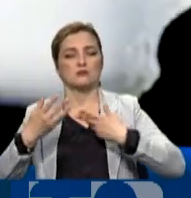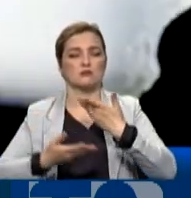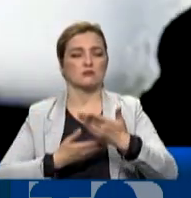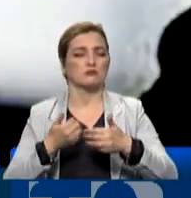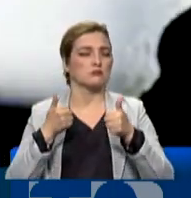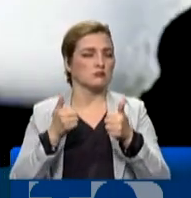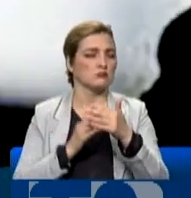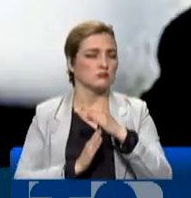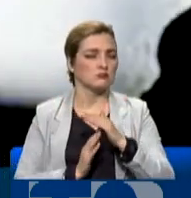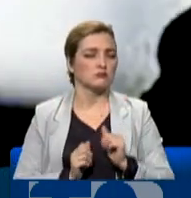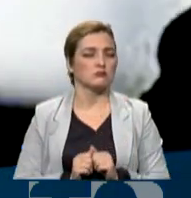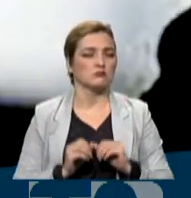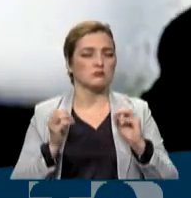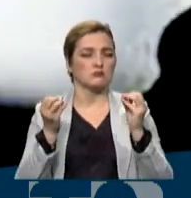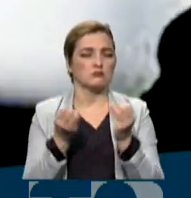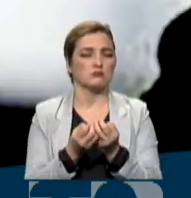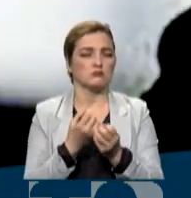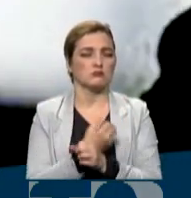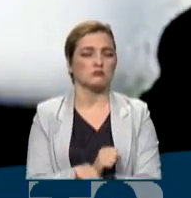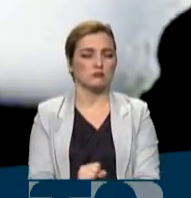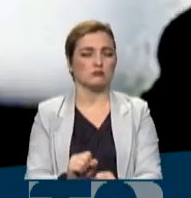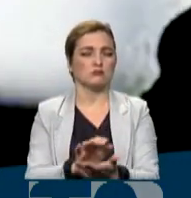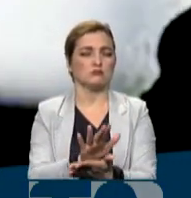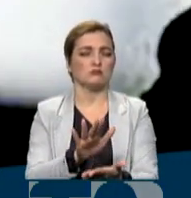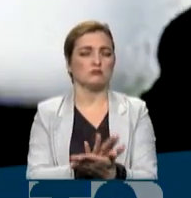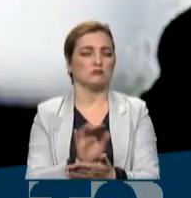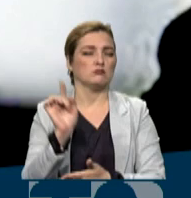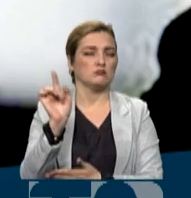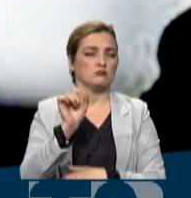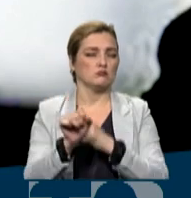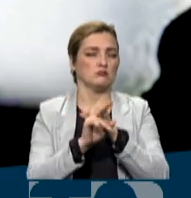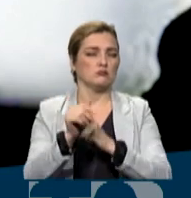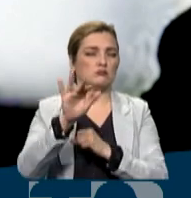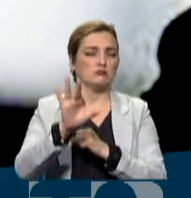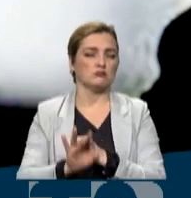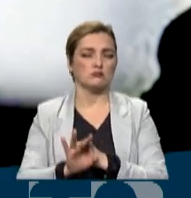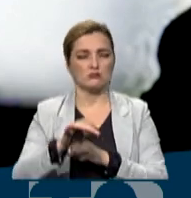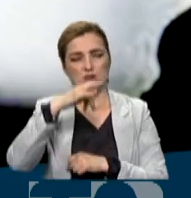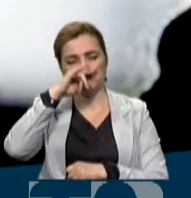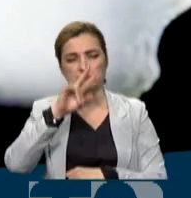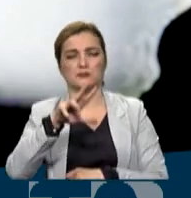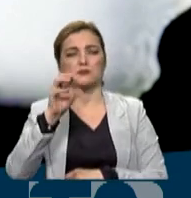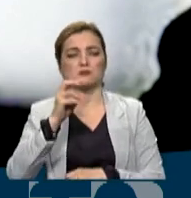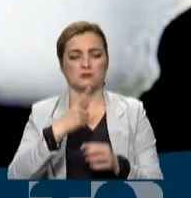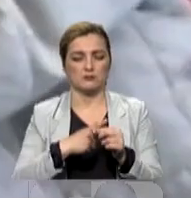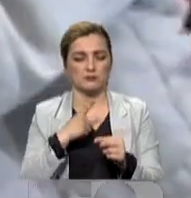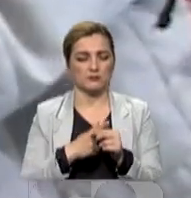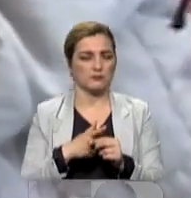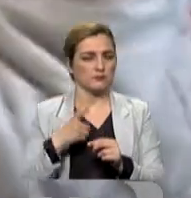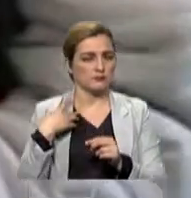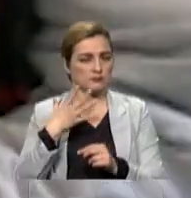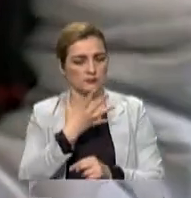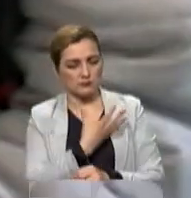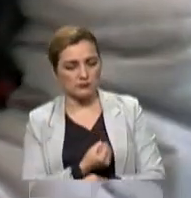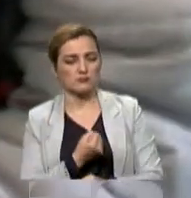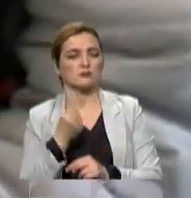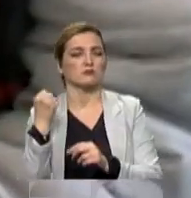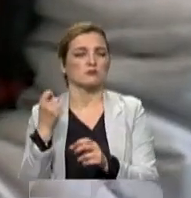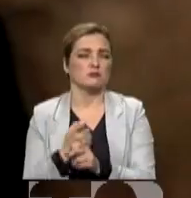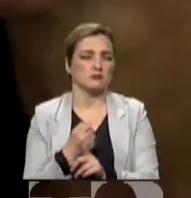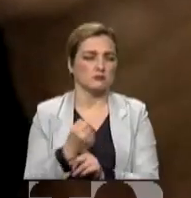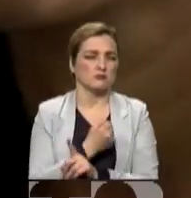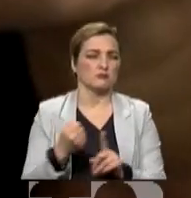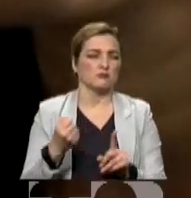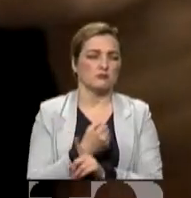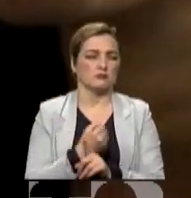Es que según reporta la organización Rescate Escolar, solo en 2019, 30 niños en Quito sufrieron algún tipo de agresión,